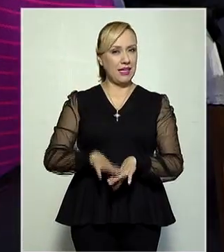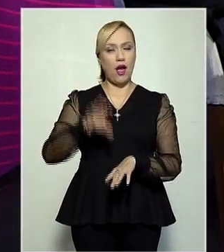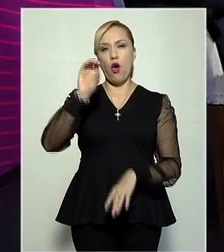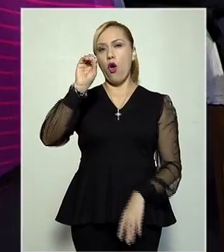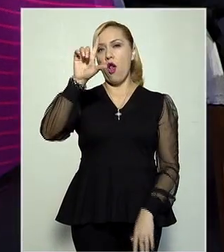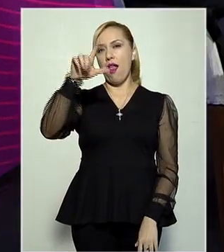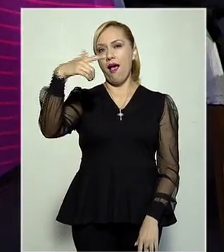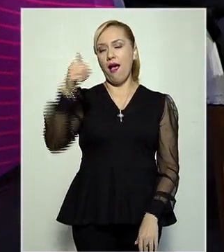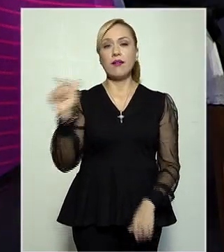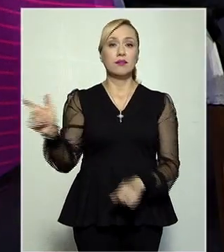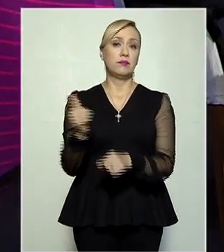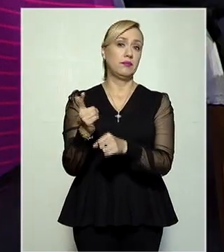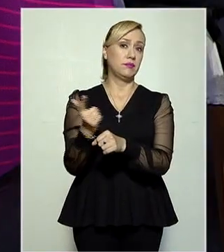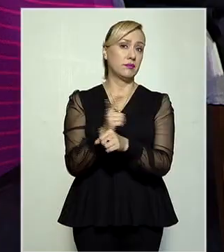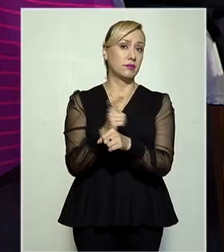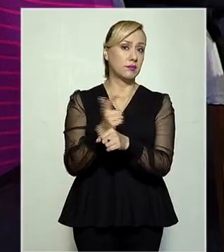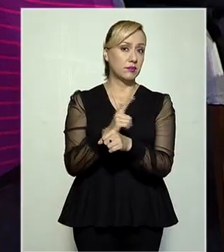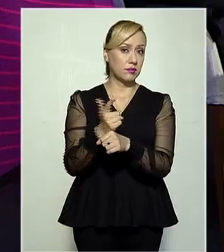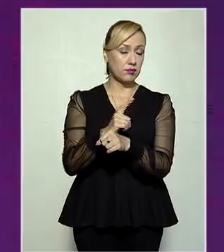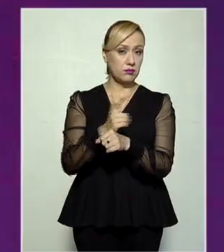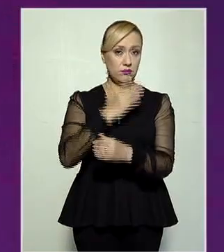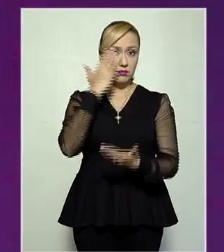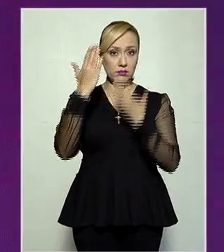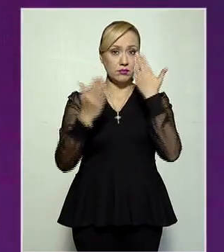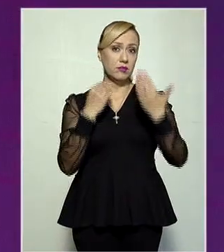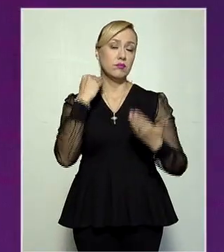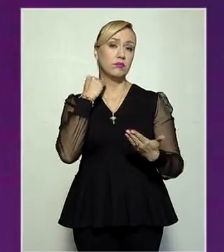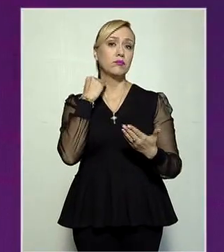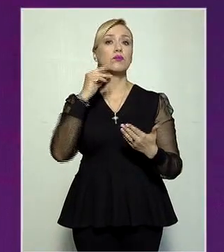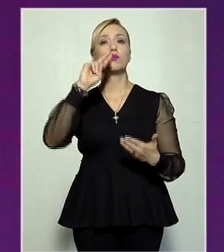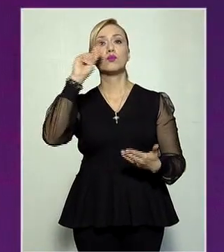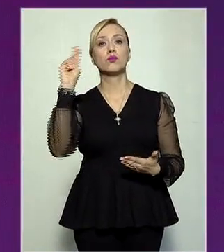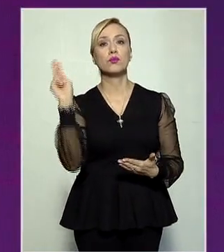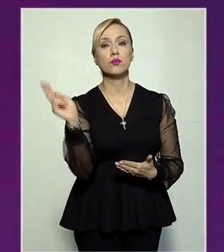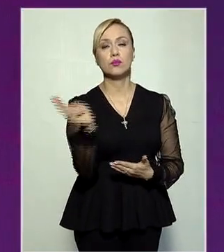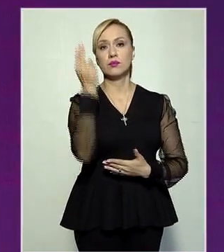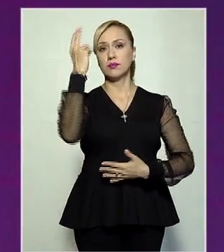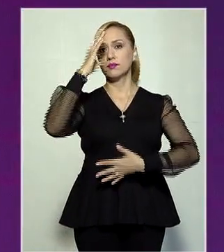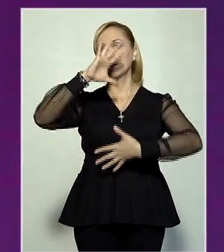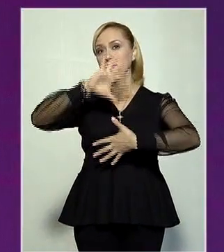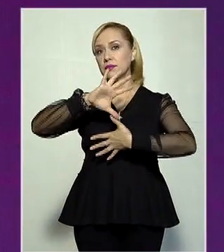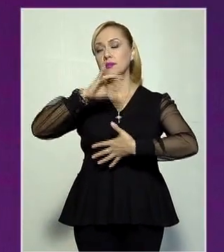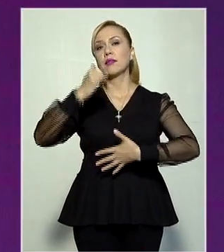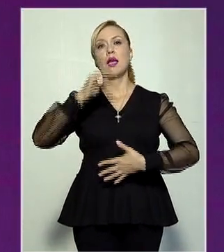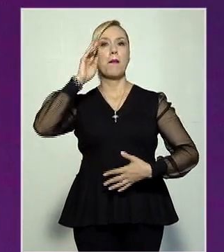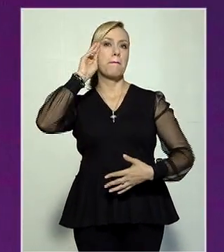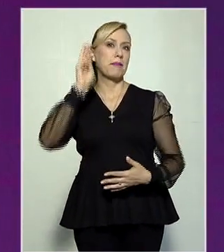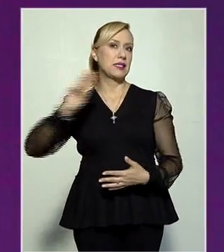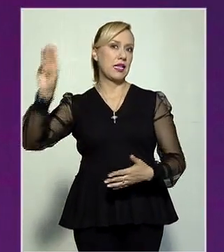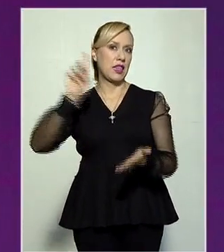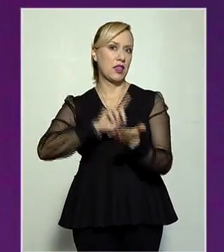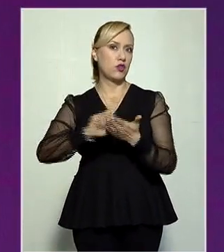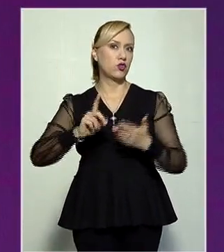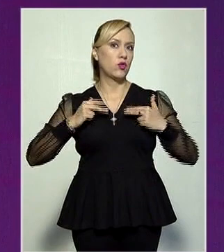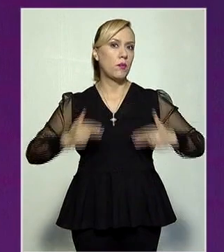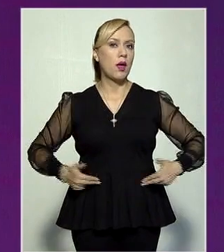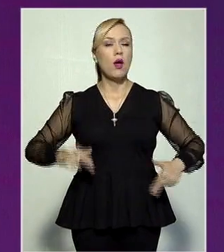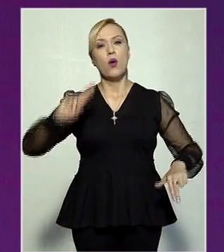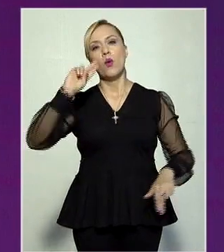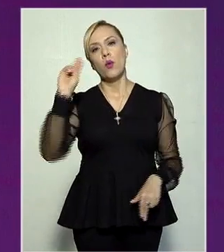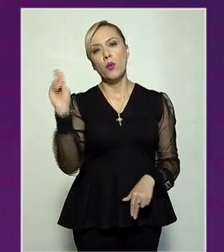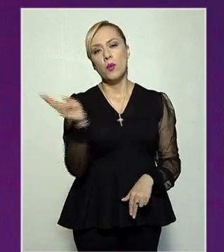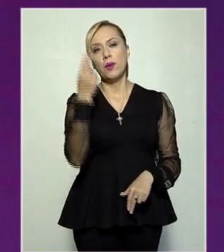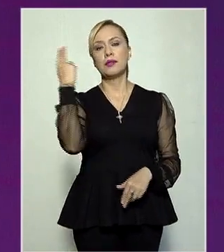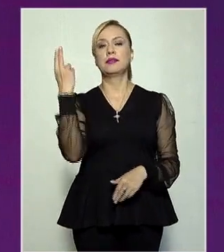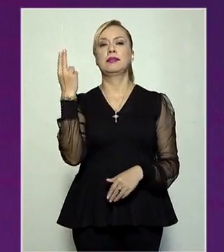es licenciada en Derecho por la Universidad de las Américas con magna cum laude y maestra en Derechos Humanos y Democracia por la Facultad